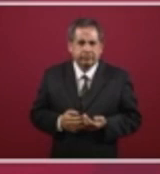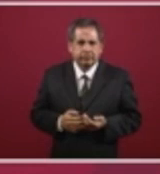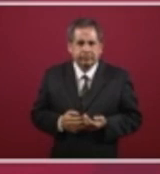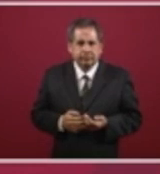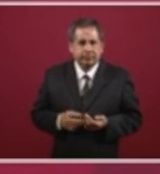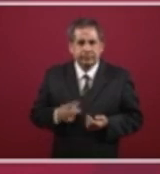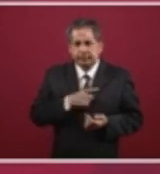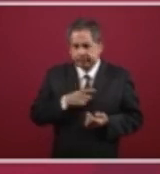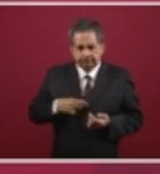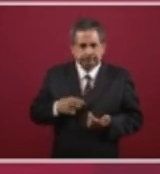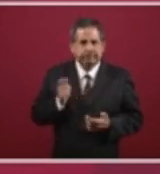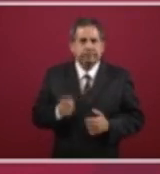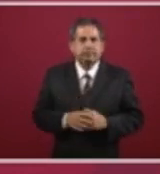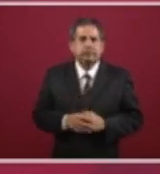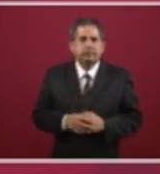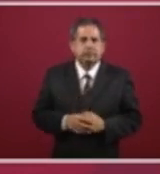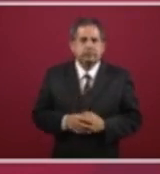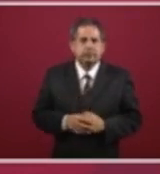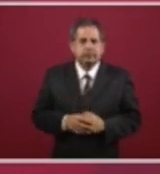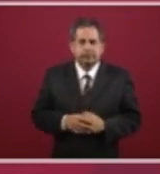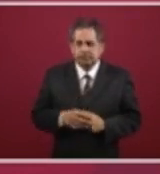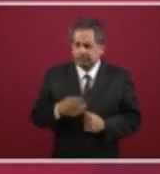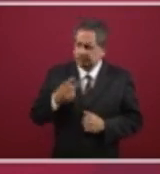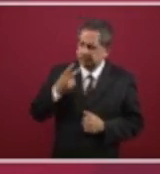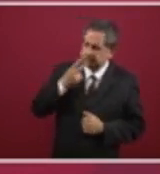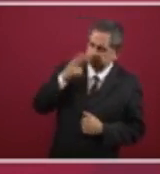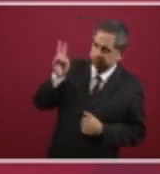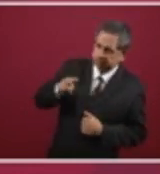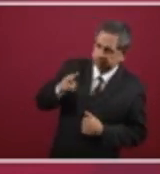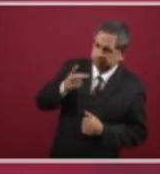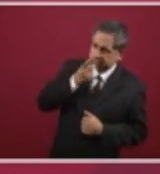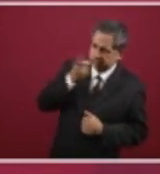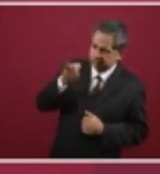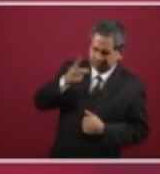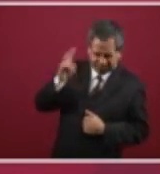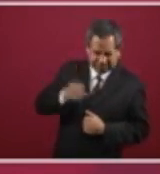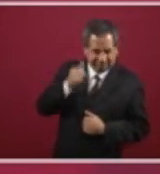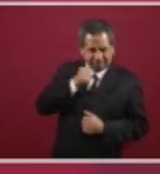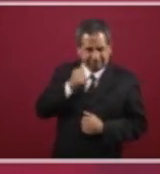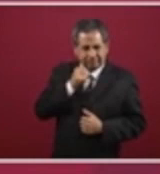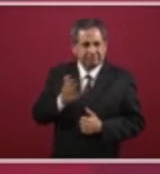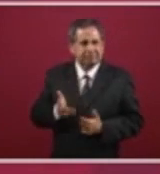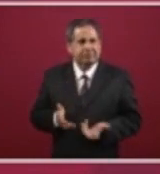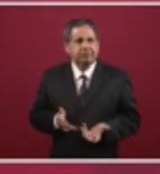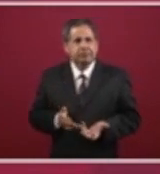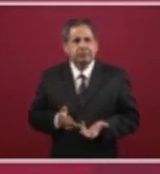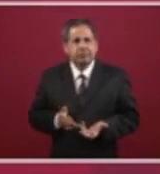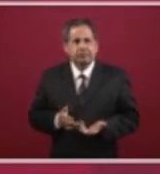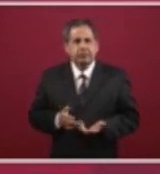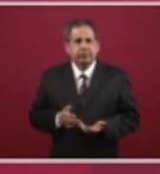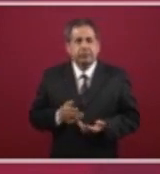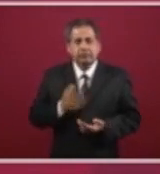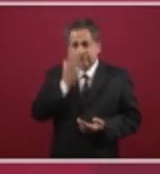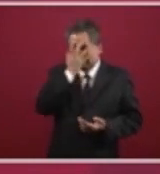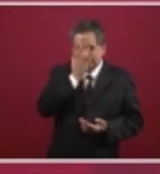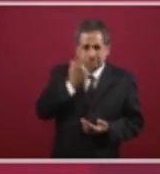Hay que decir la verdad y hacer a un lado la doble